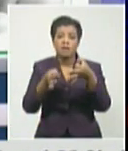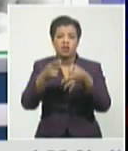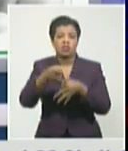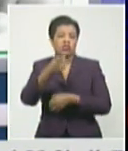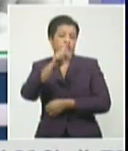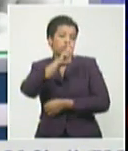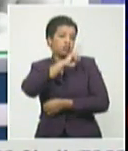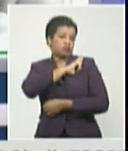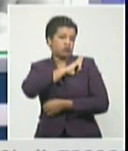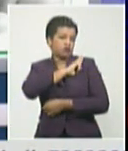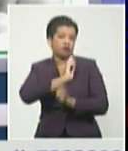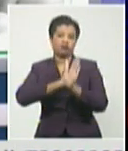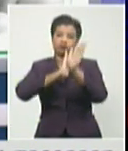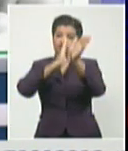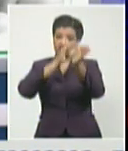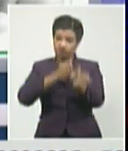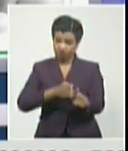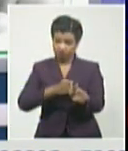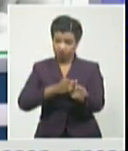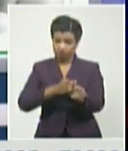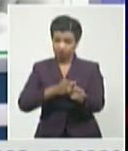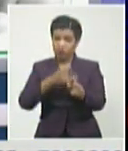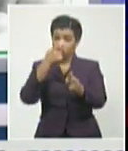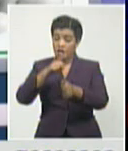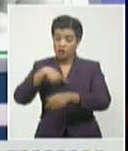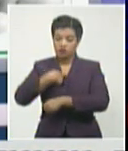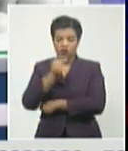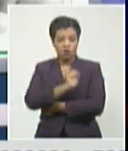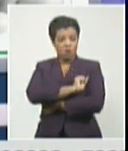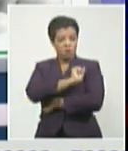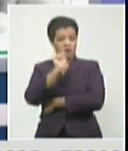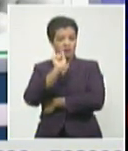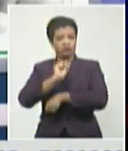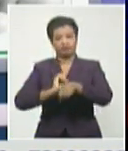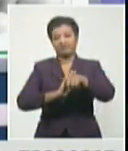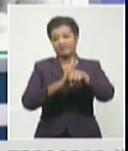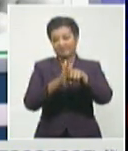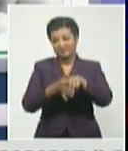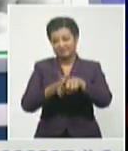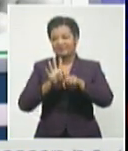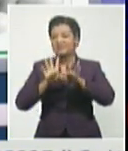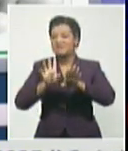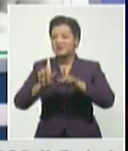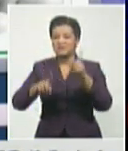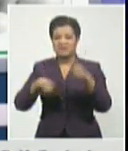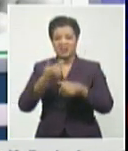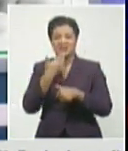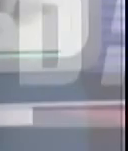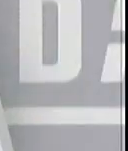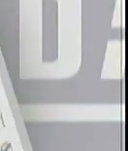en alto vayamos todos ganándole al sars co2 lo esperamos mañana muy buenos días